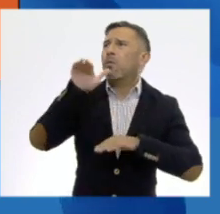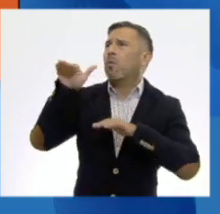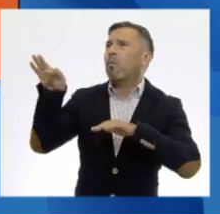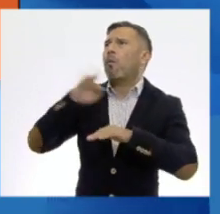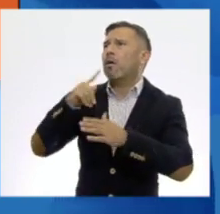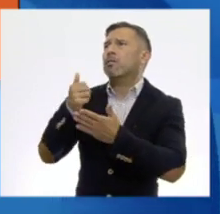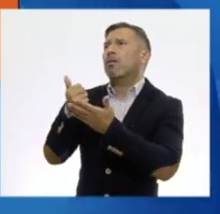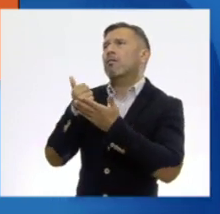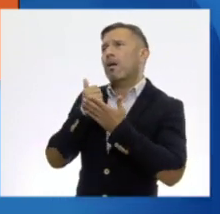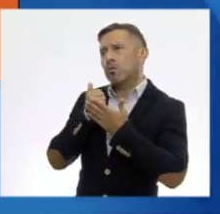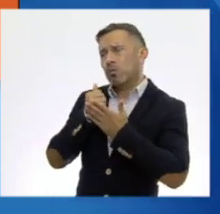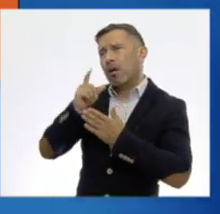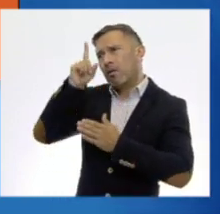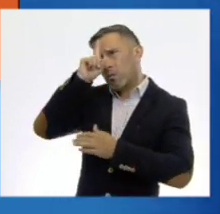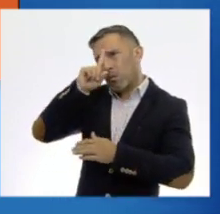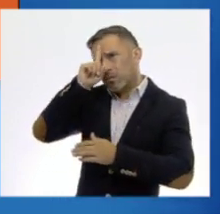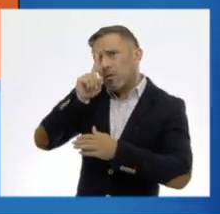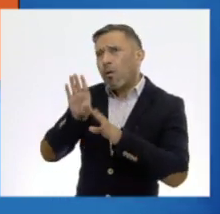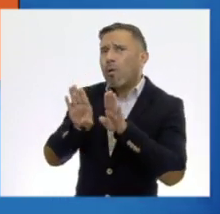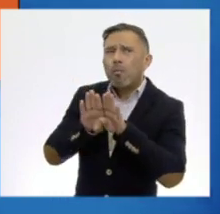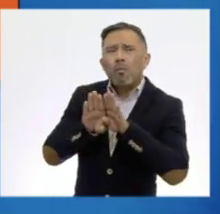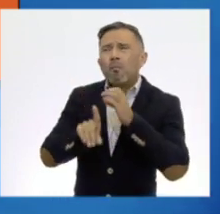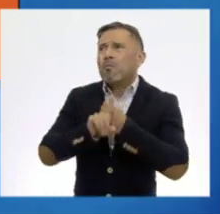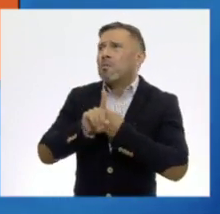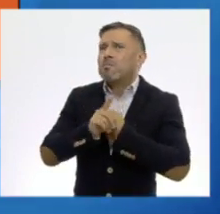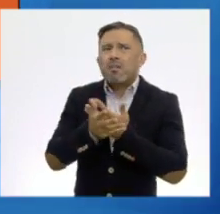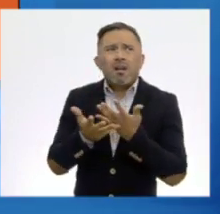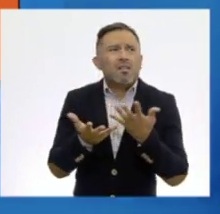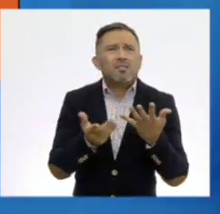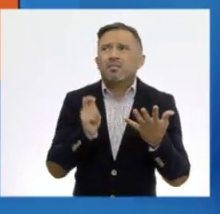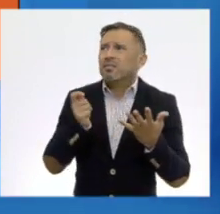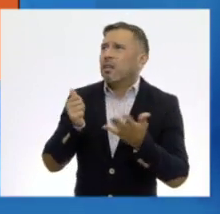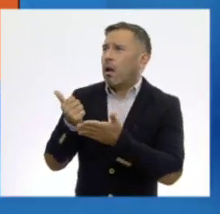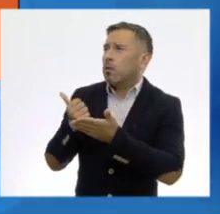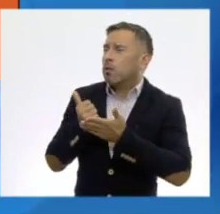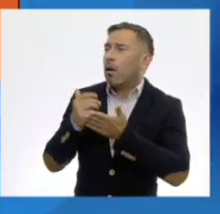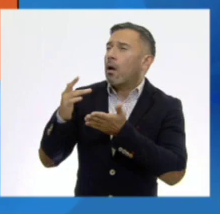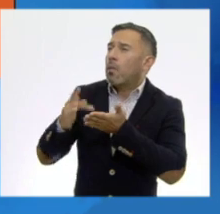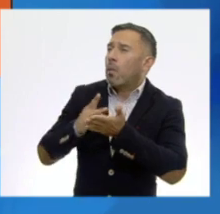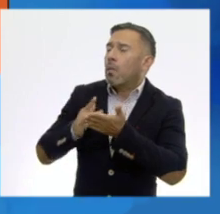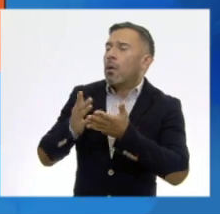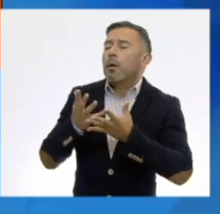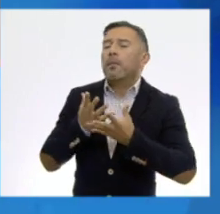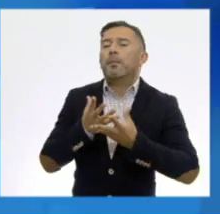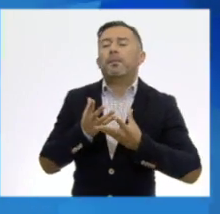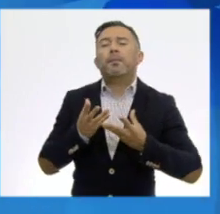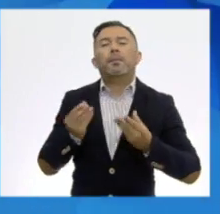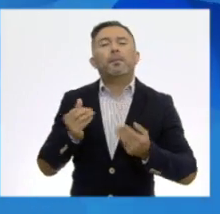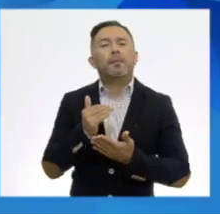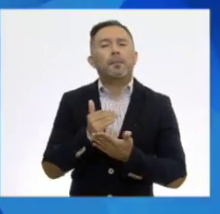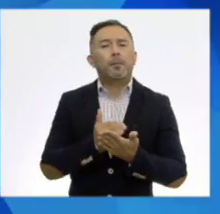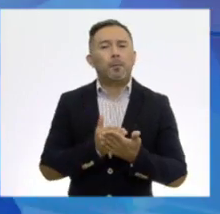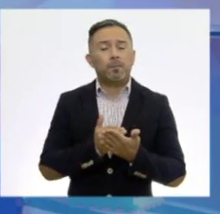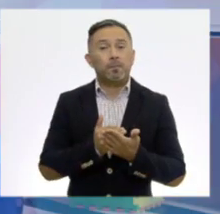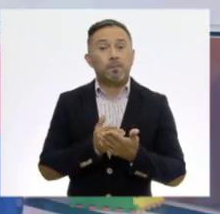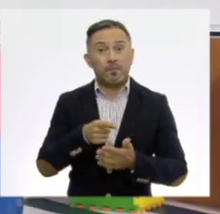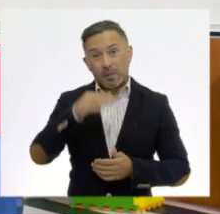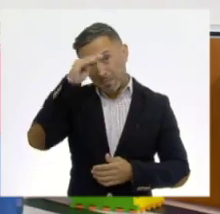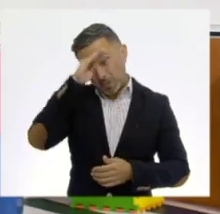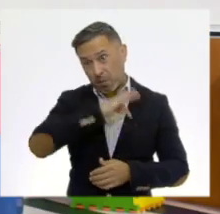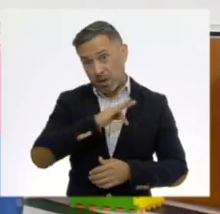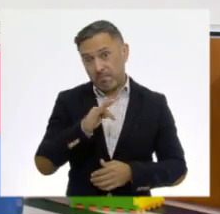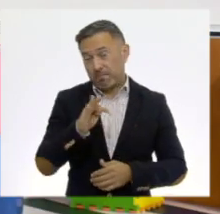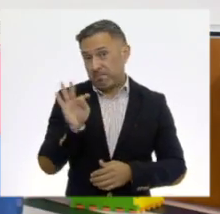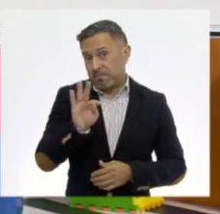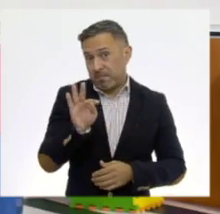acompañen y para que te apoyen a solucionar la situación. Debemos considerar que es posible que el primer